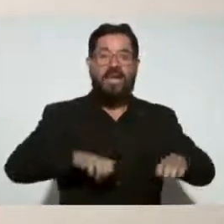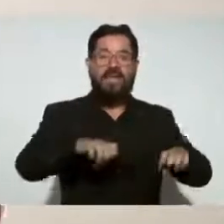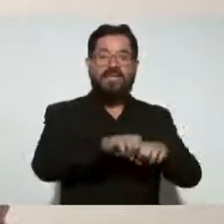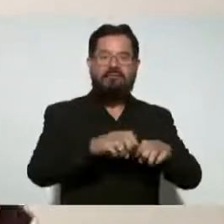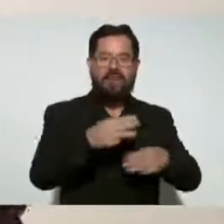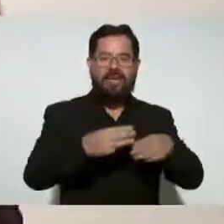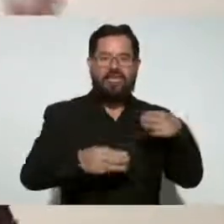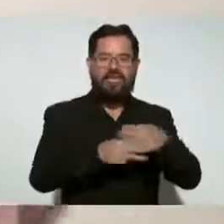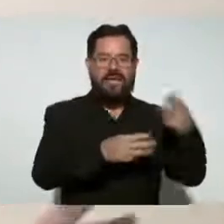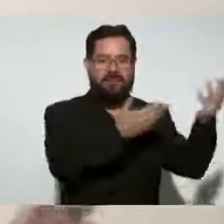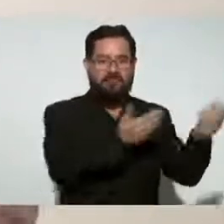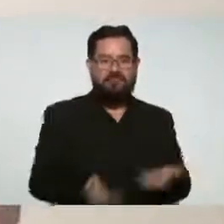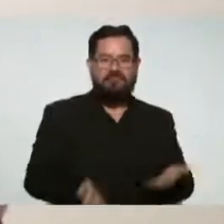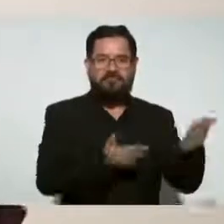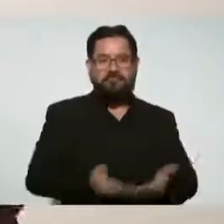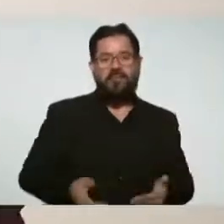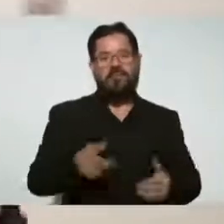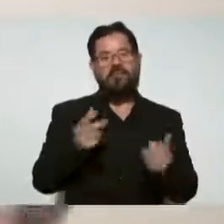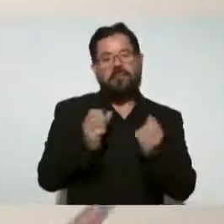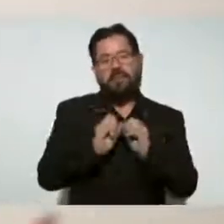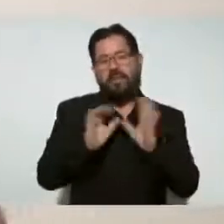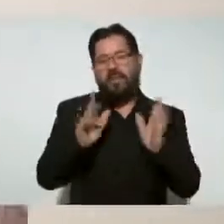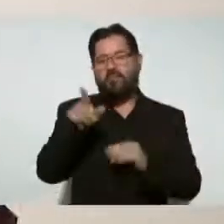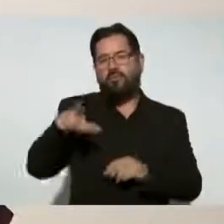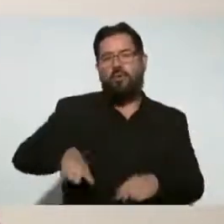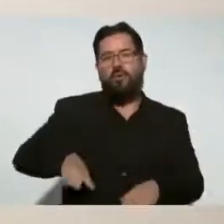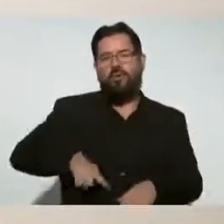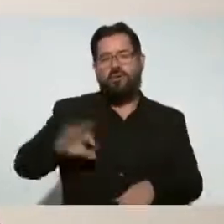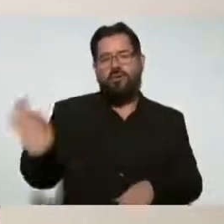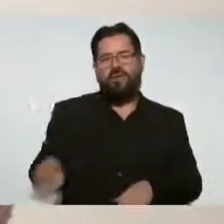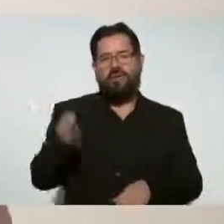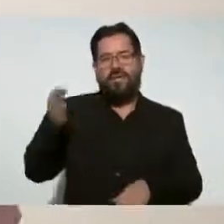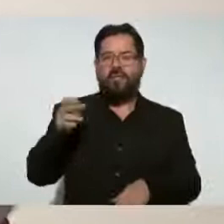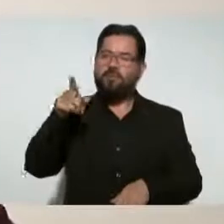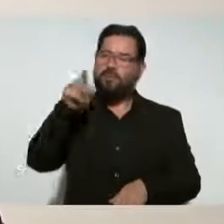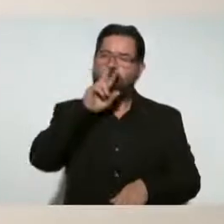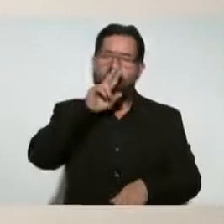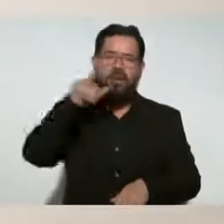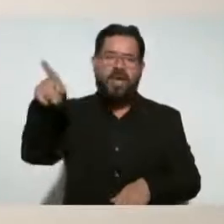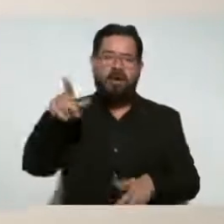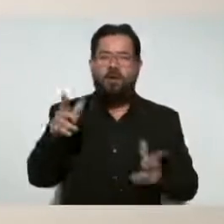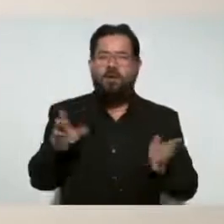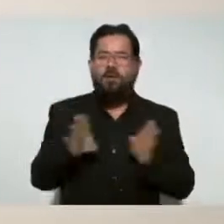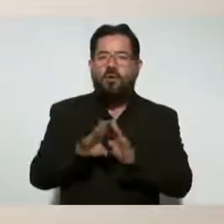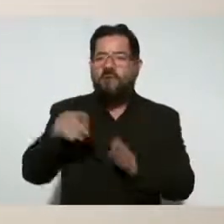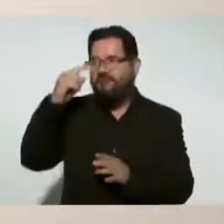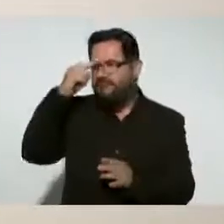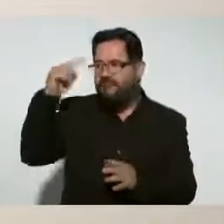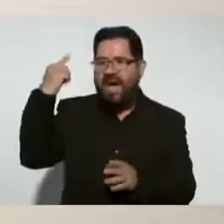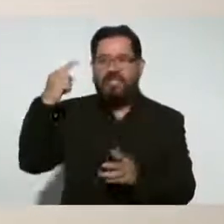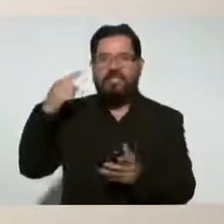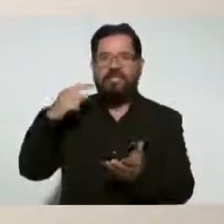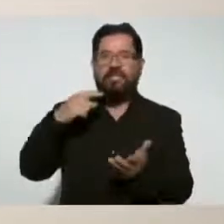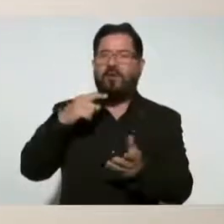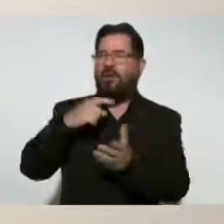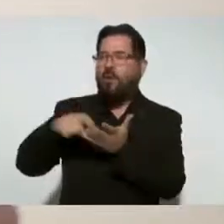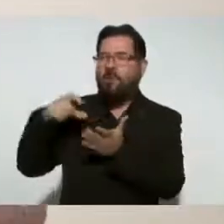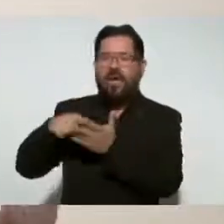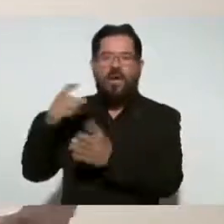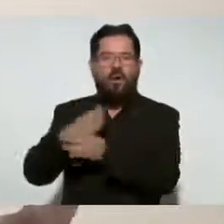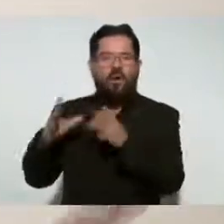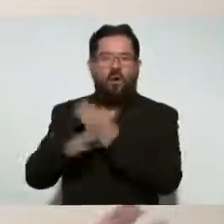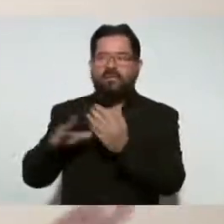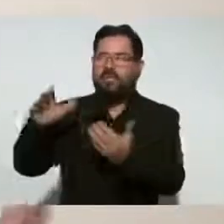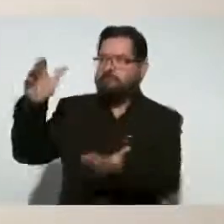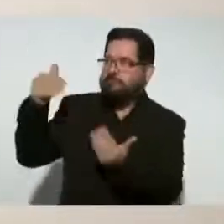porque obviamente ustedes como gobierno federal les dan mucho mejores precios y tienen mucho más acceso a instrumentos y herramientas mejores, y la verdad eso